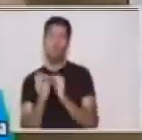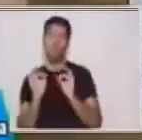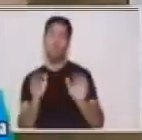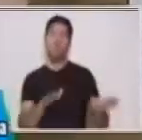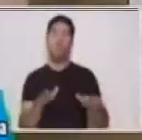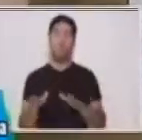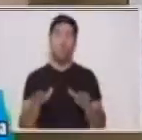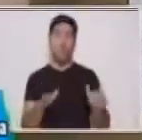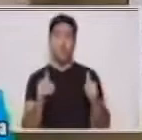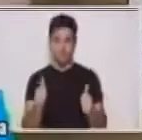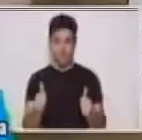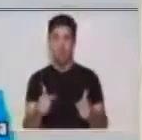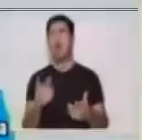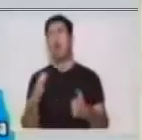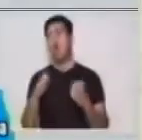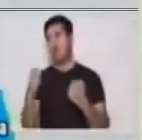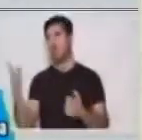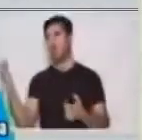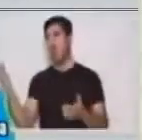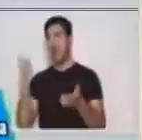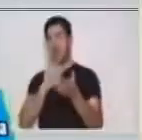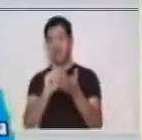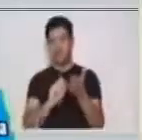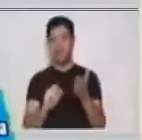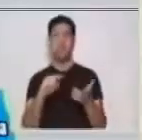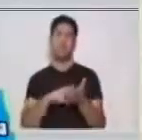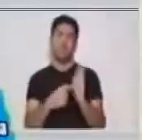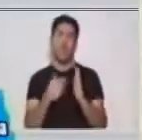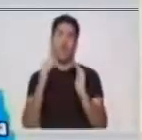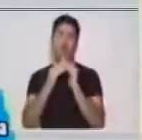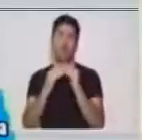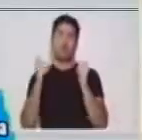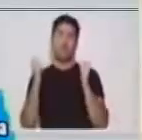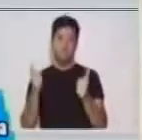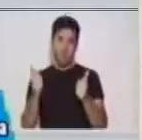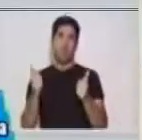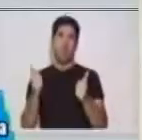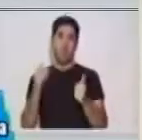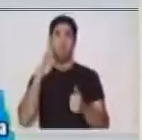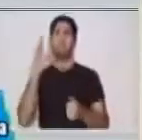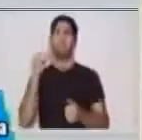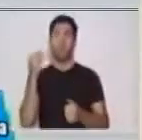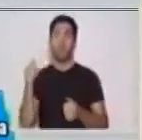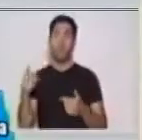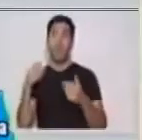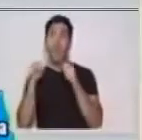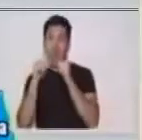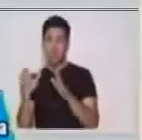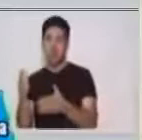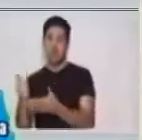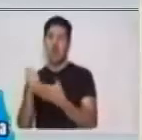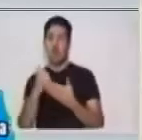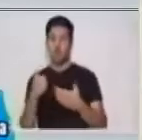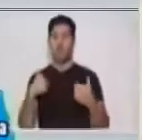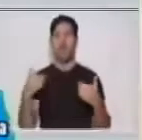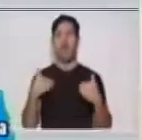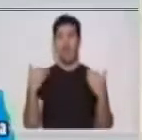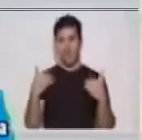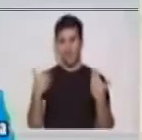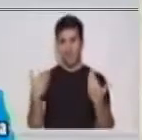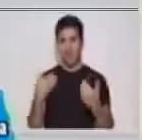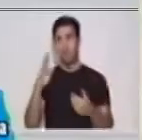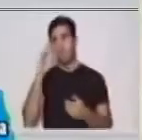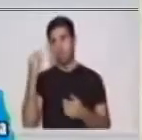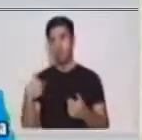es apropiado tener mascotas en casa porque nos alegran, porque tenemos a